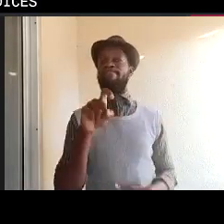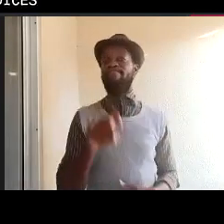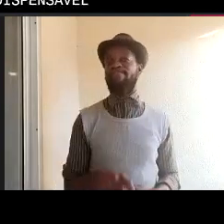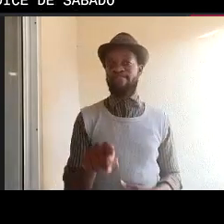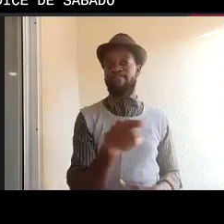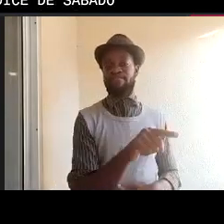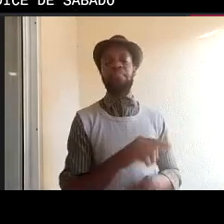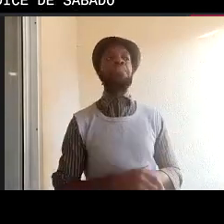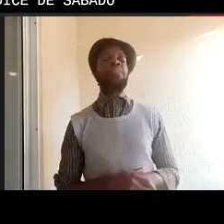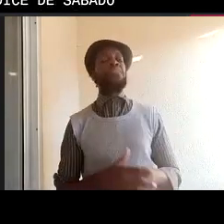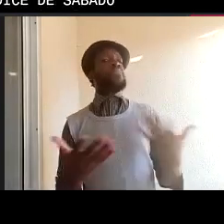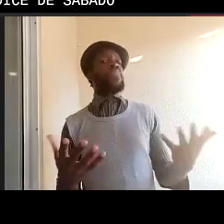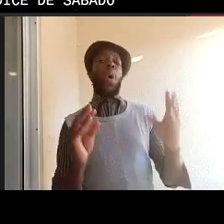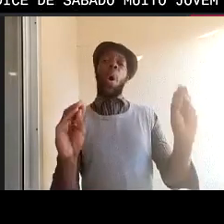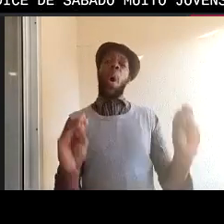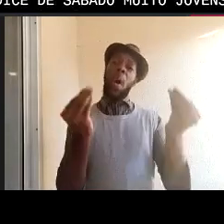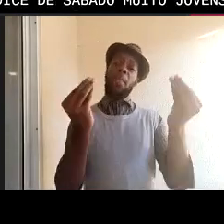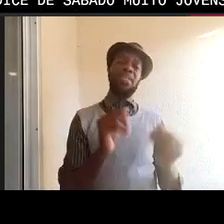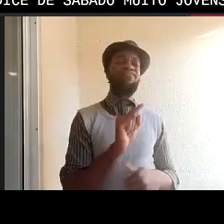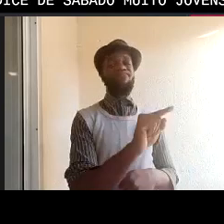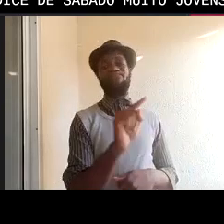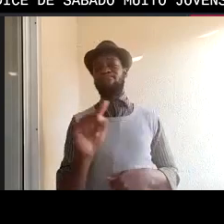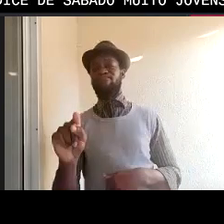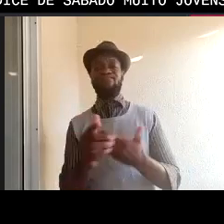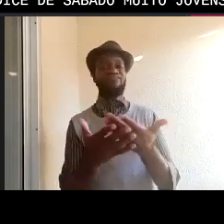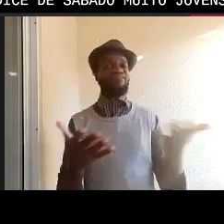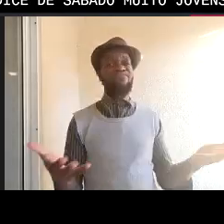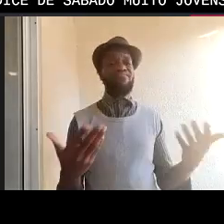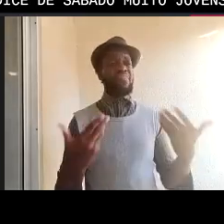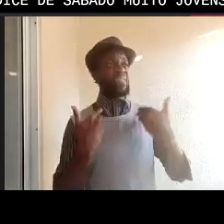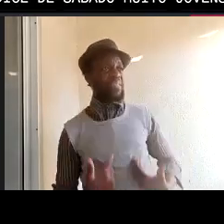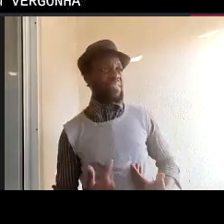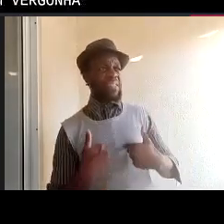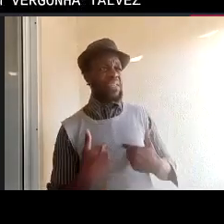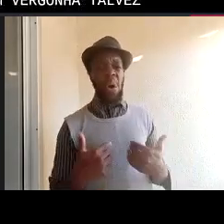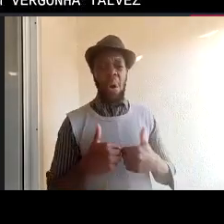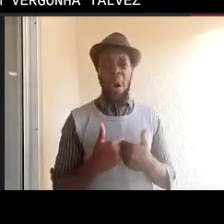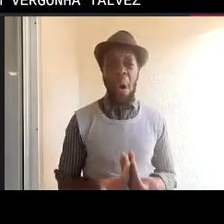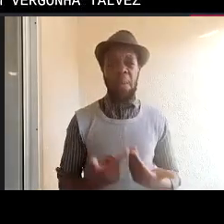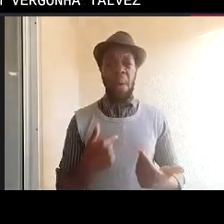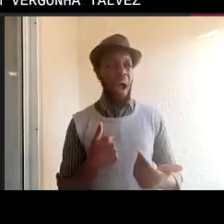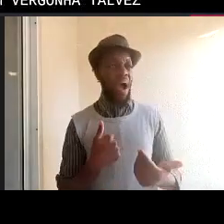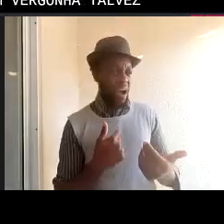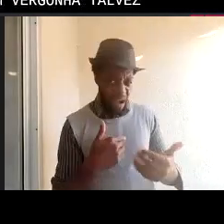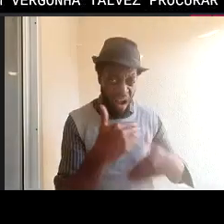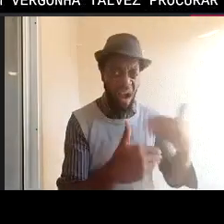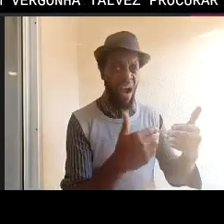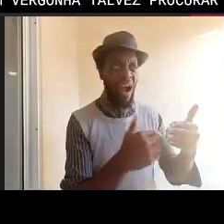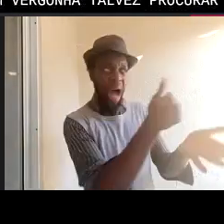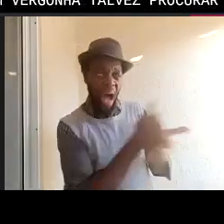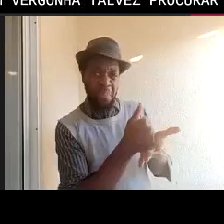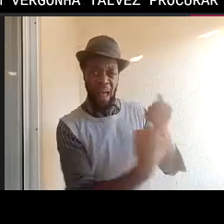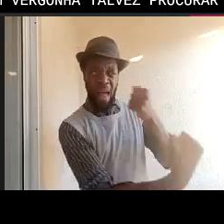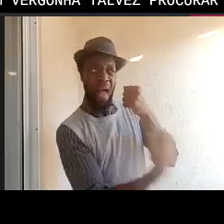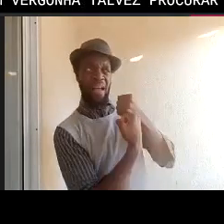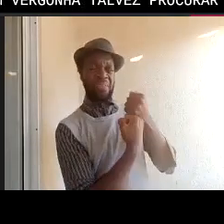Muchos jóvenes se sienten cohibidos de buscar apoyo en los servicios de